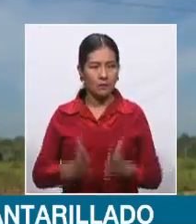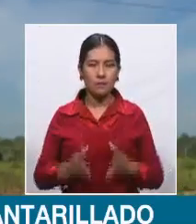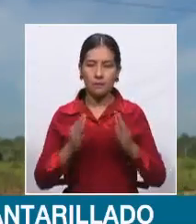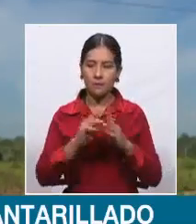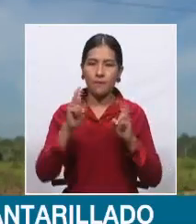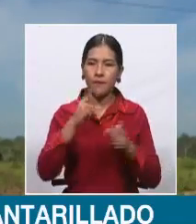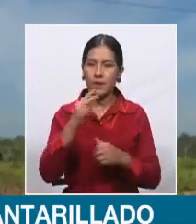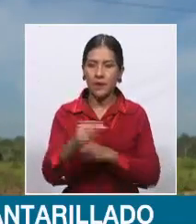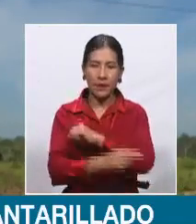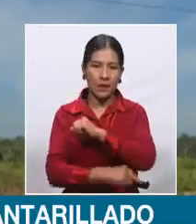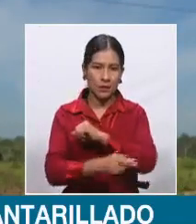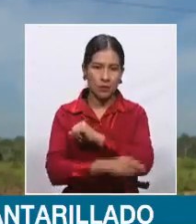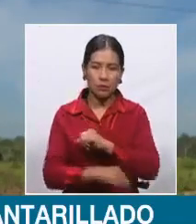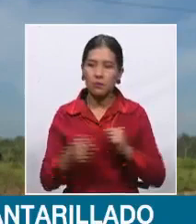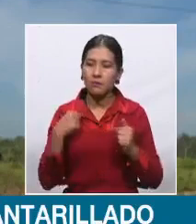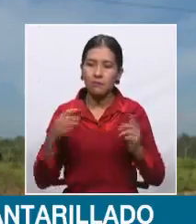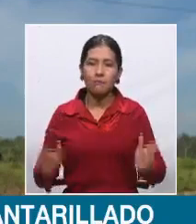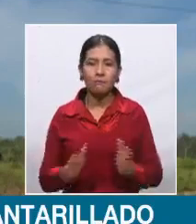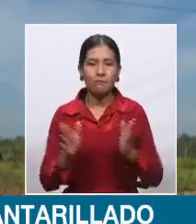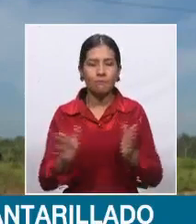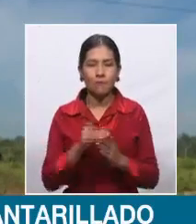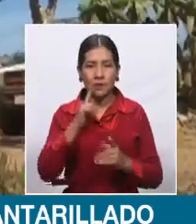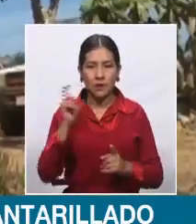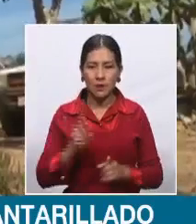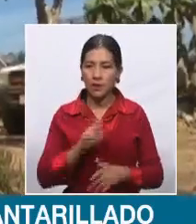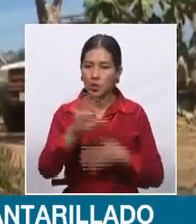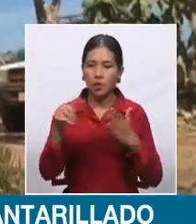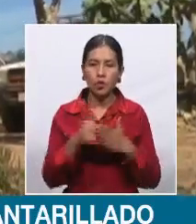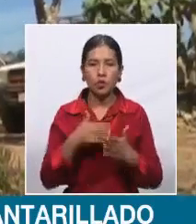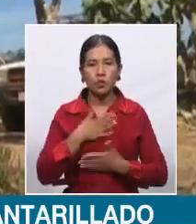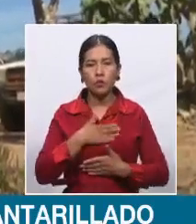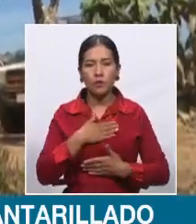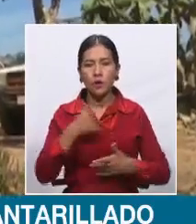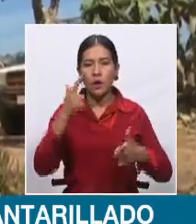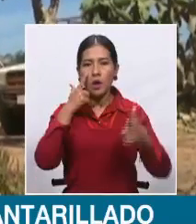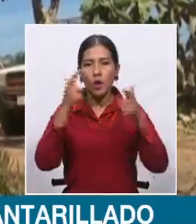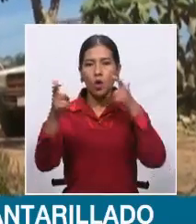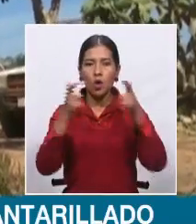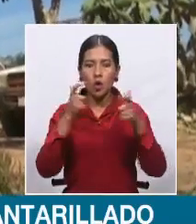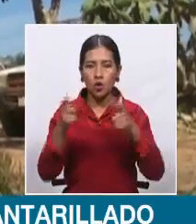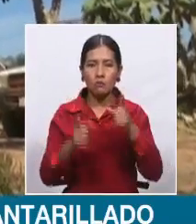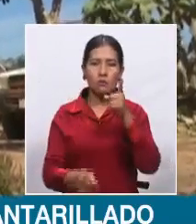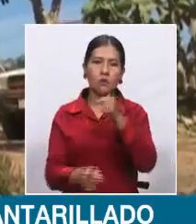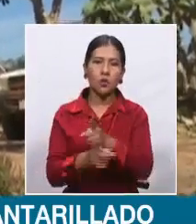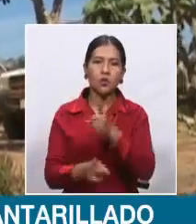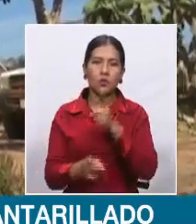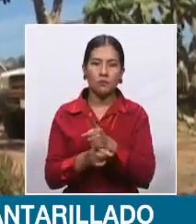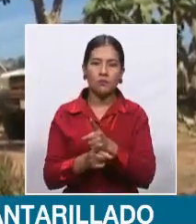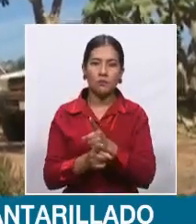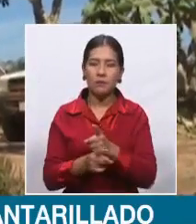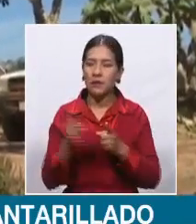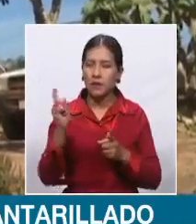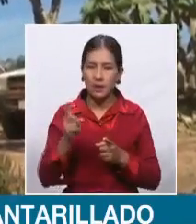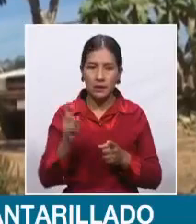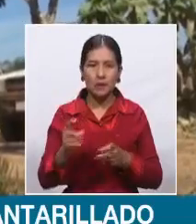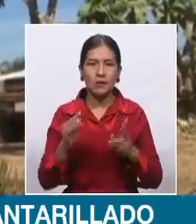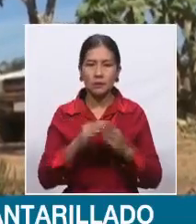nivel nacional, instándoles a que hagan el control respectivo, a que emitan sus